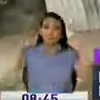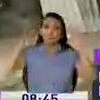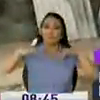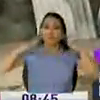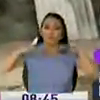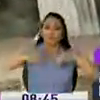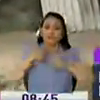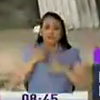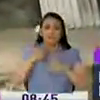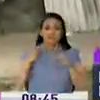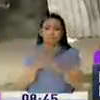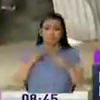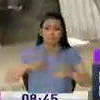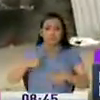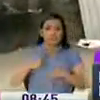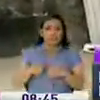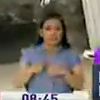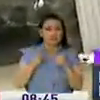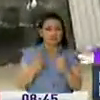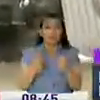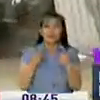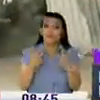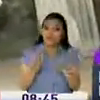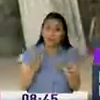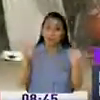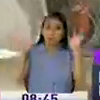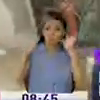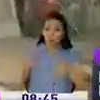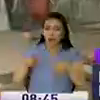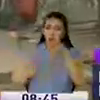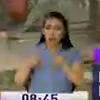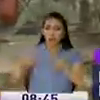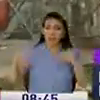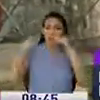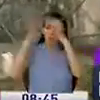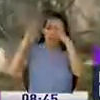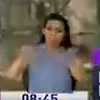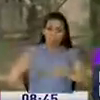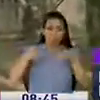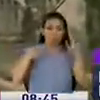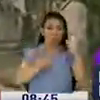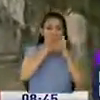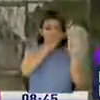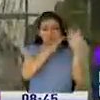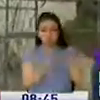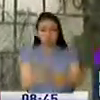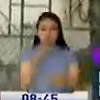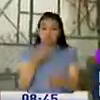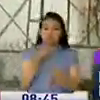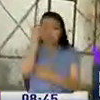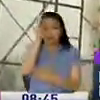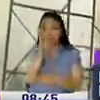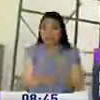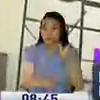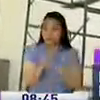golpeado bastante fuerte a la capital, ha habido colapso de algunas estructuras que gracias a Dios no ha tenido